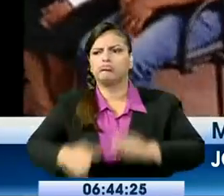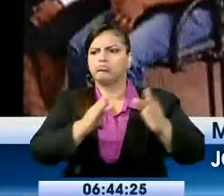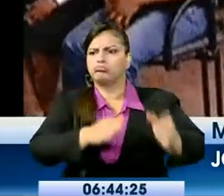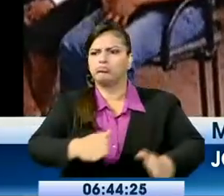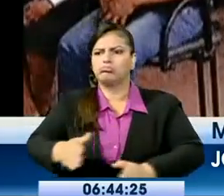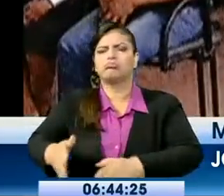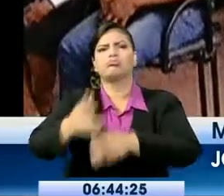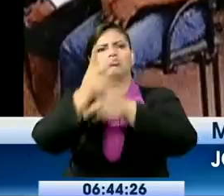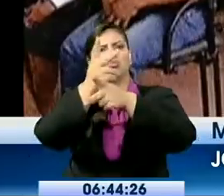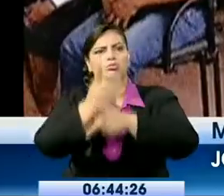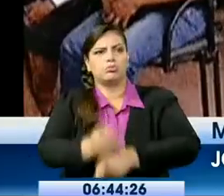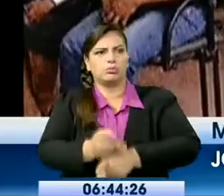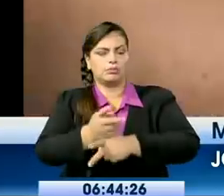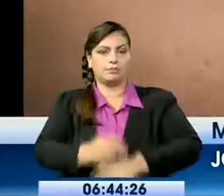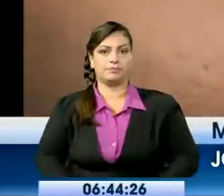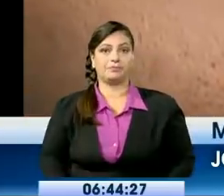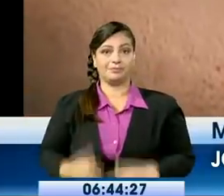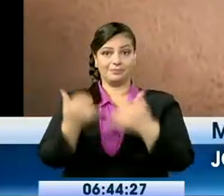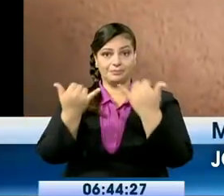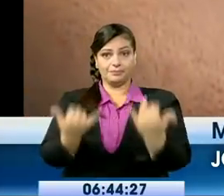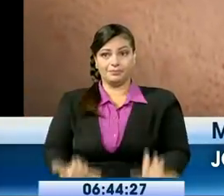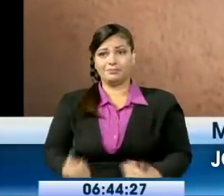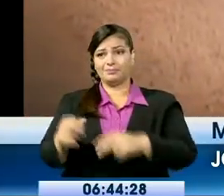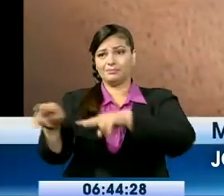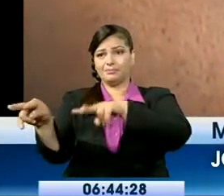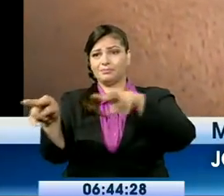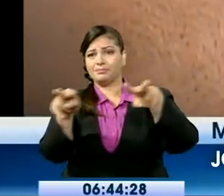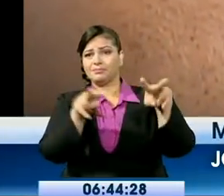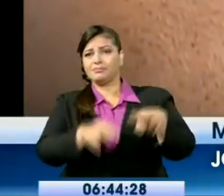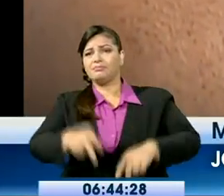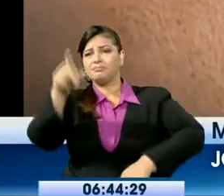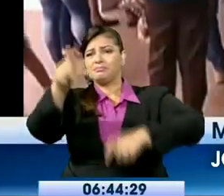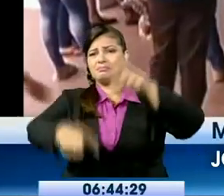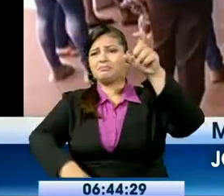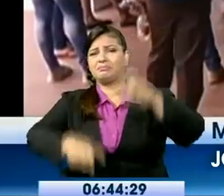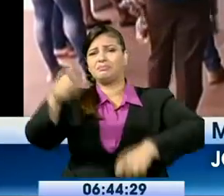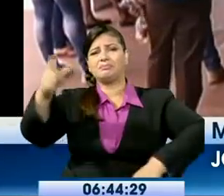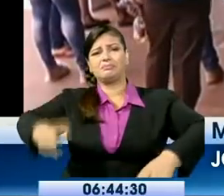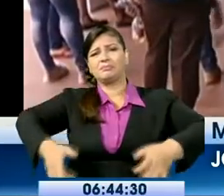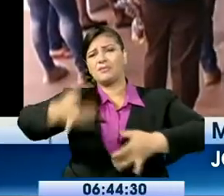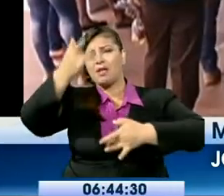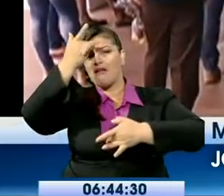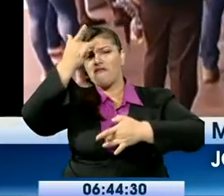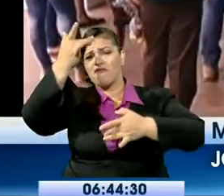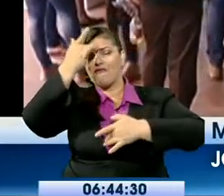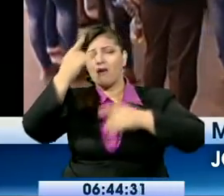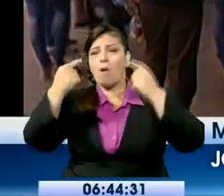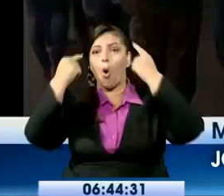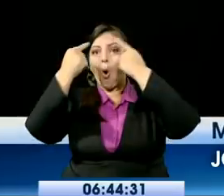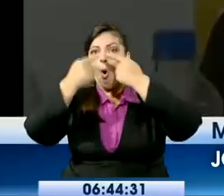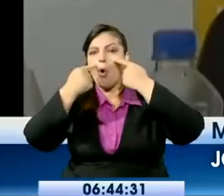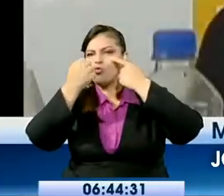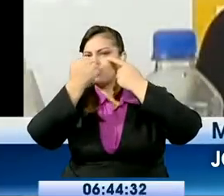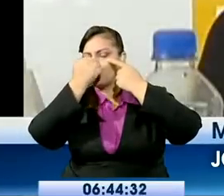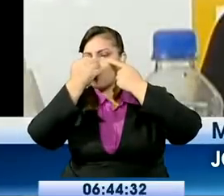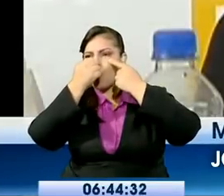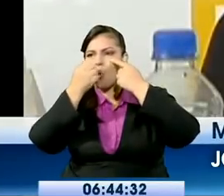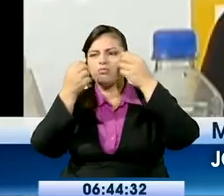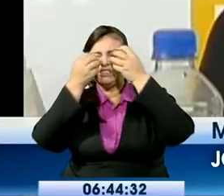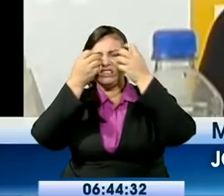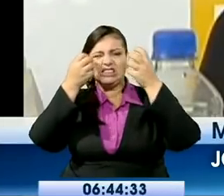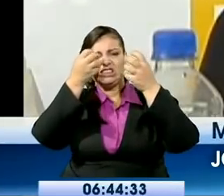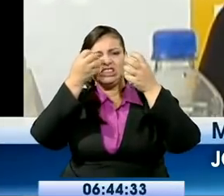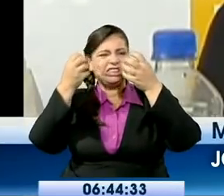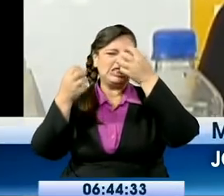esta época es la conjuntivitis y, como resultado, la escasez de medicamentos. Mi visita aquí en